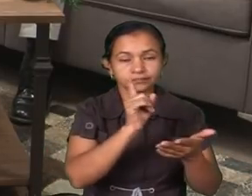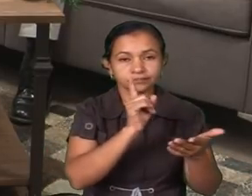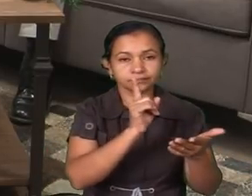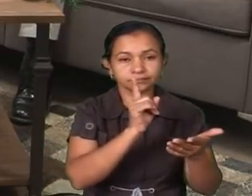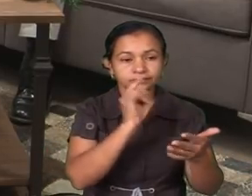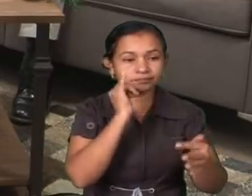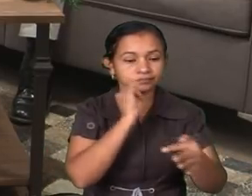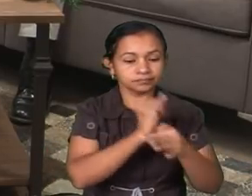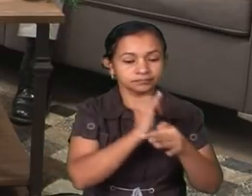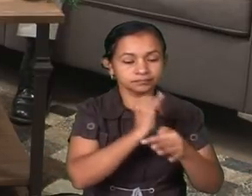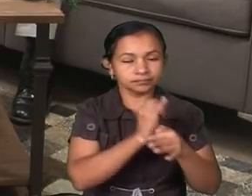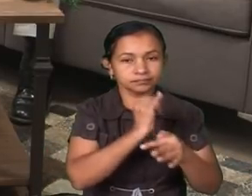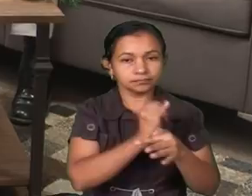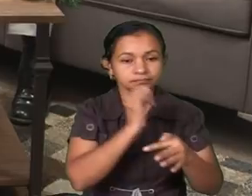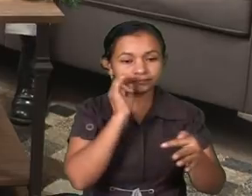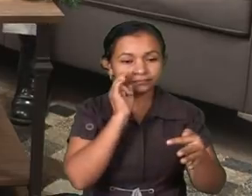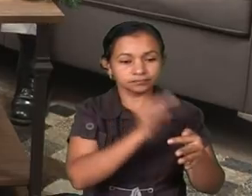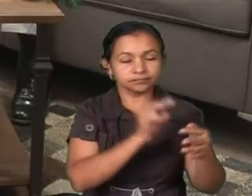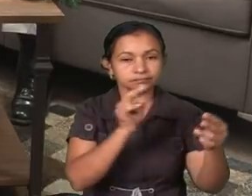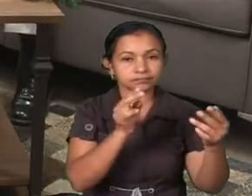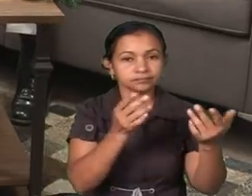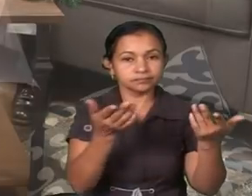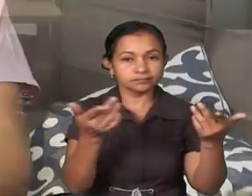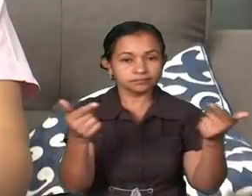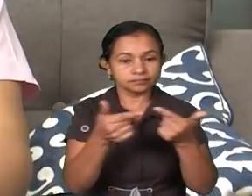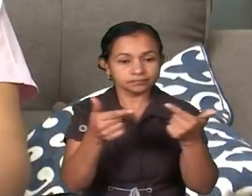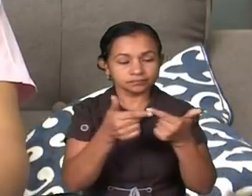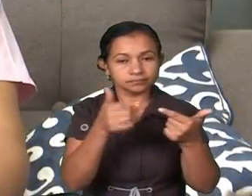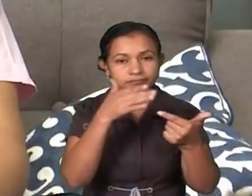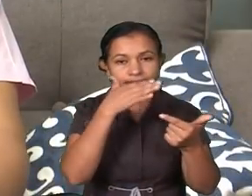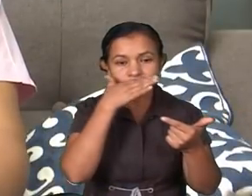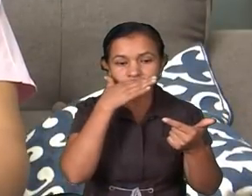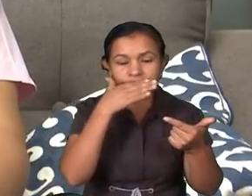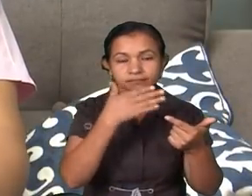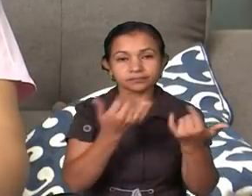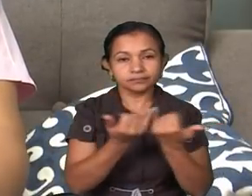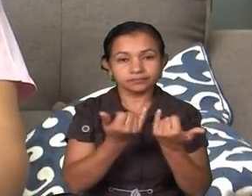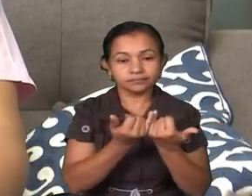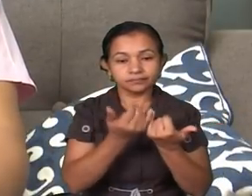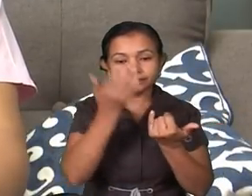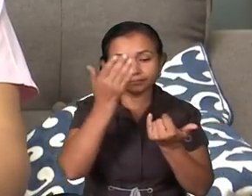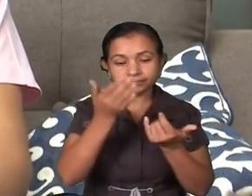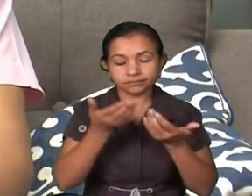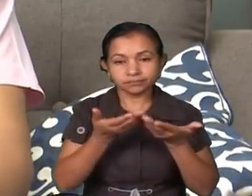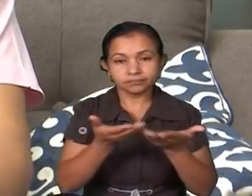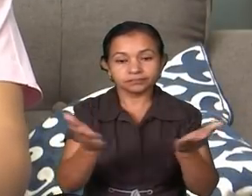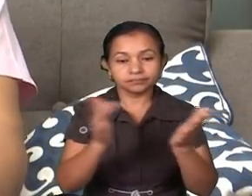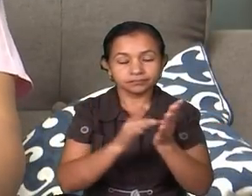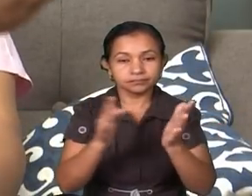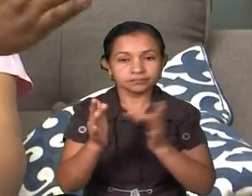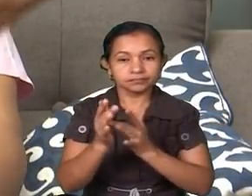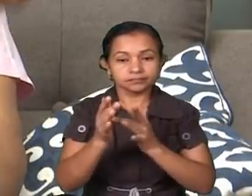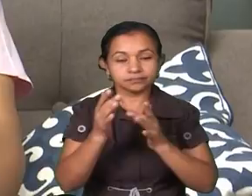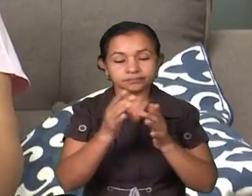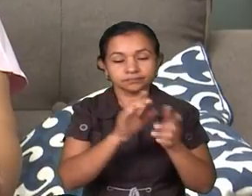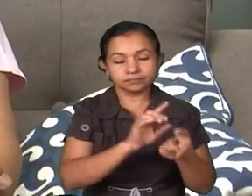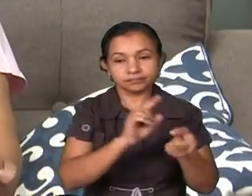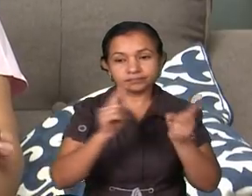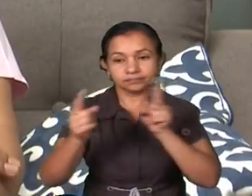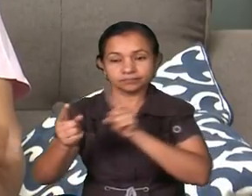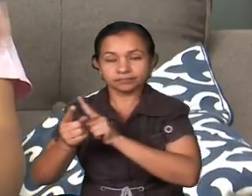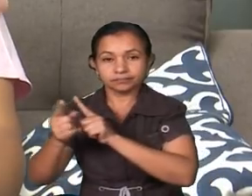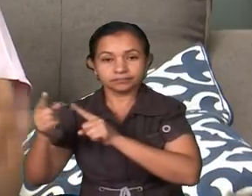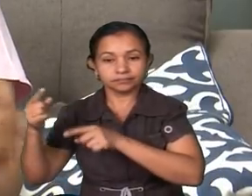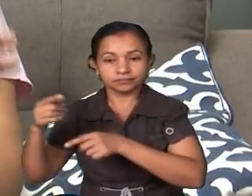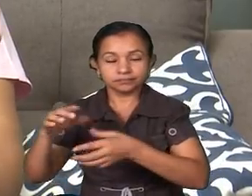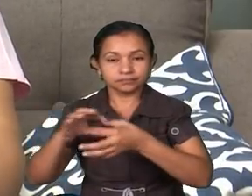la iglesia no se viese vinculada a otra labor que no fuese la de predicar a Cristo, y ellos tomaron sus caminos con sus